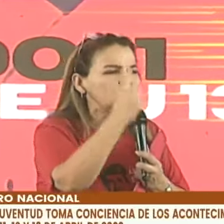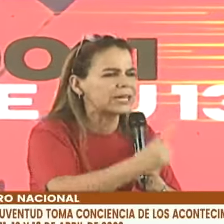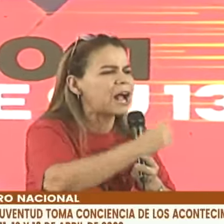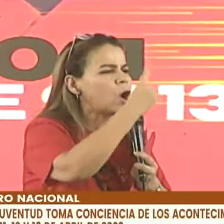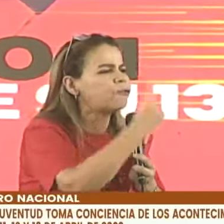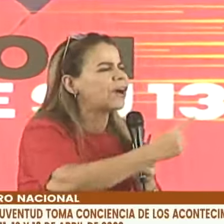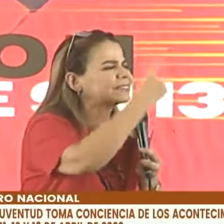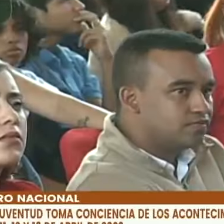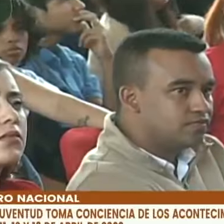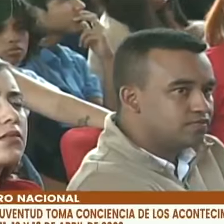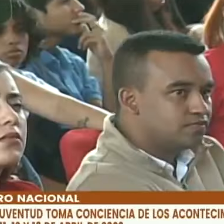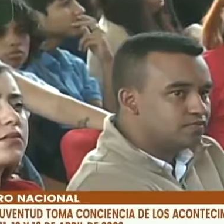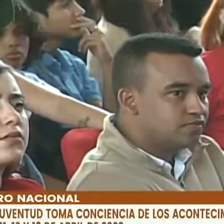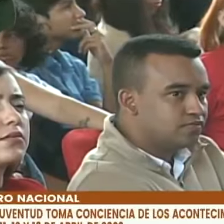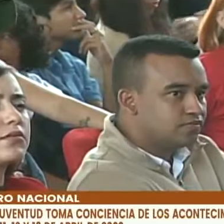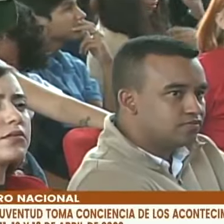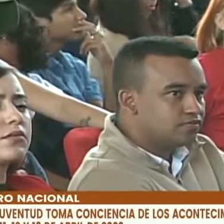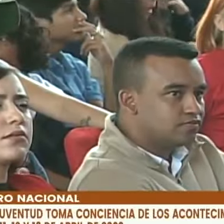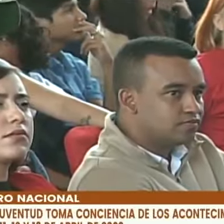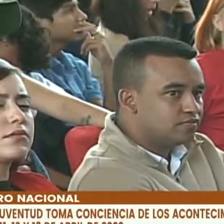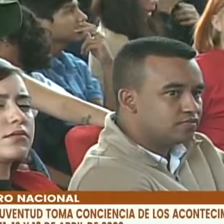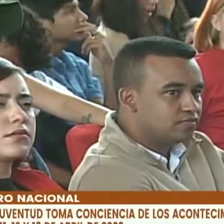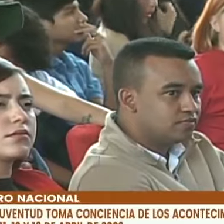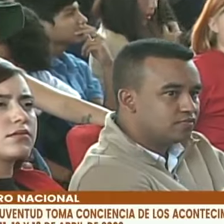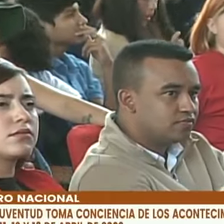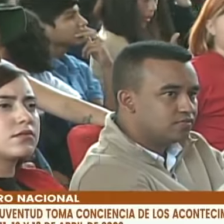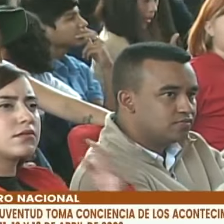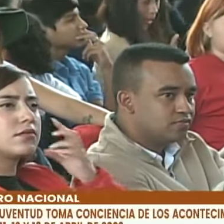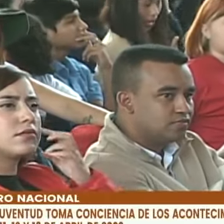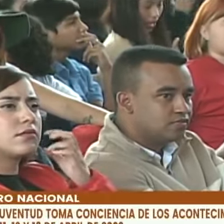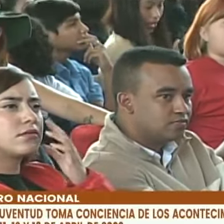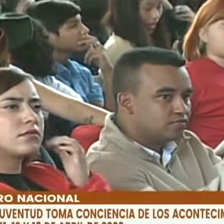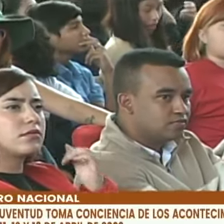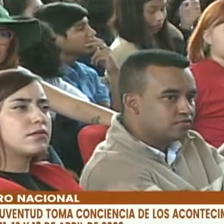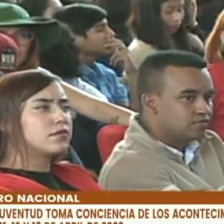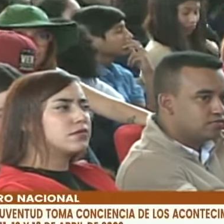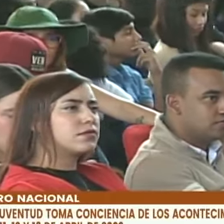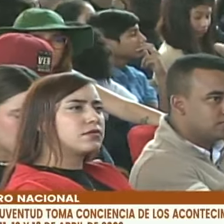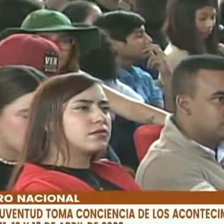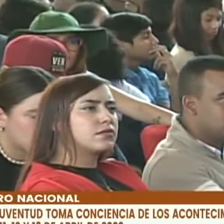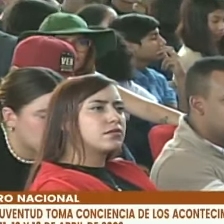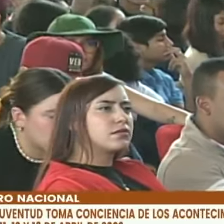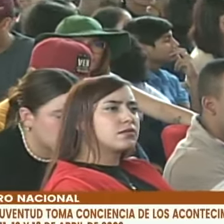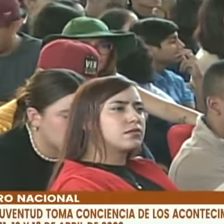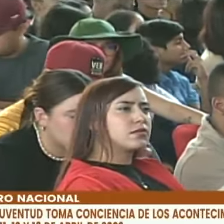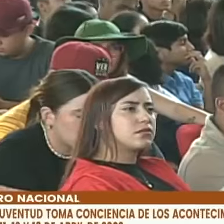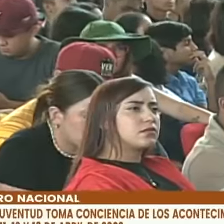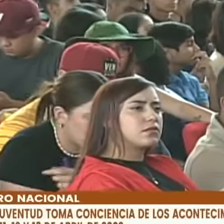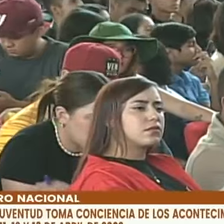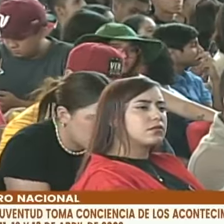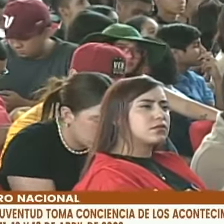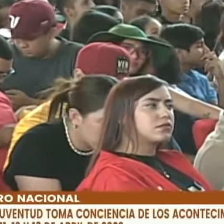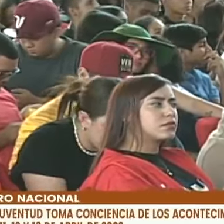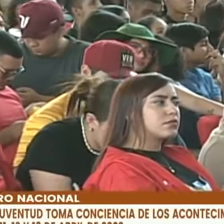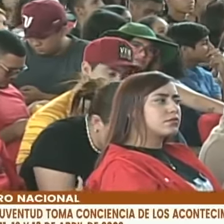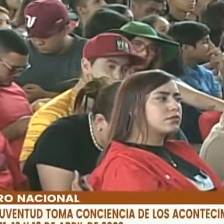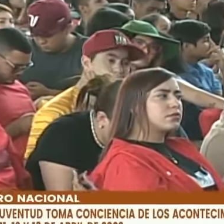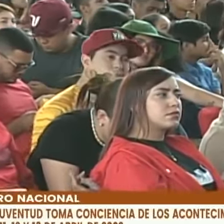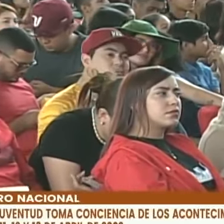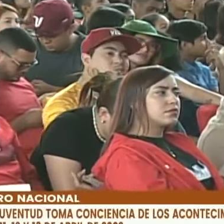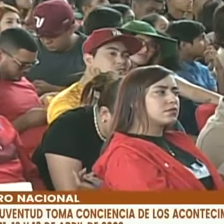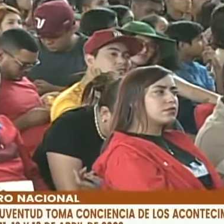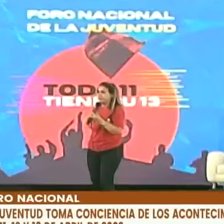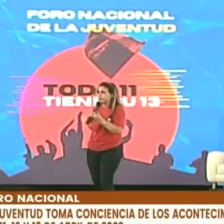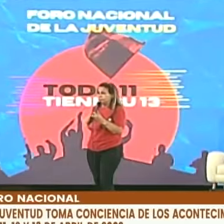leyes con rango, fuerza y valor de ley. 49 leyes con rango, fuerza y valor de ley que las dictó